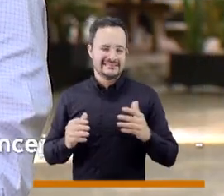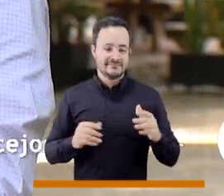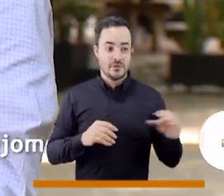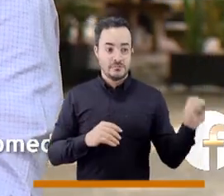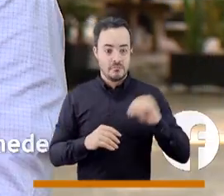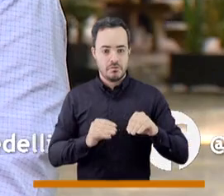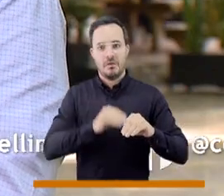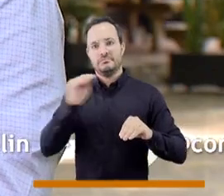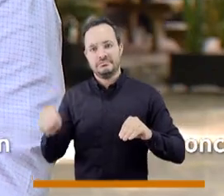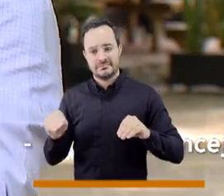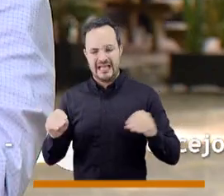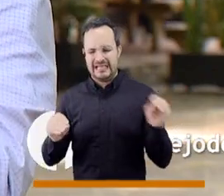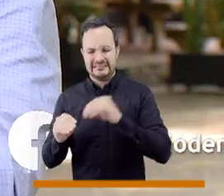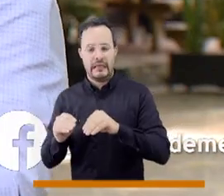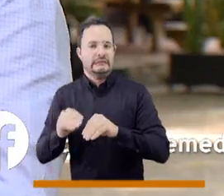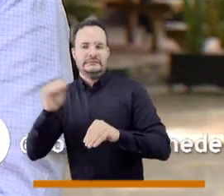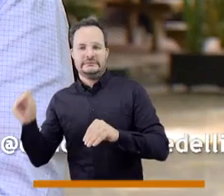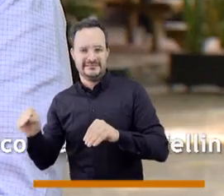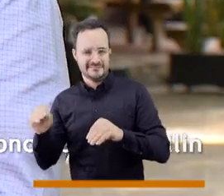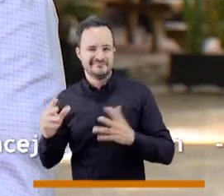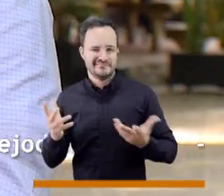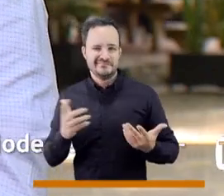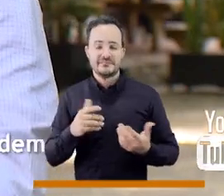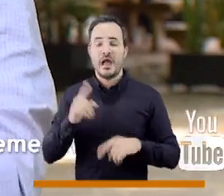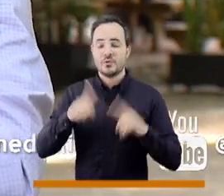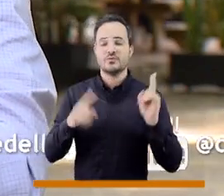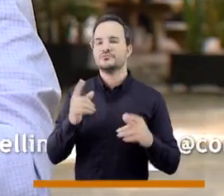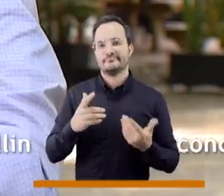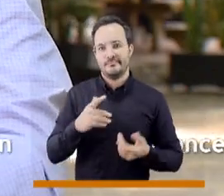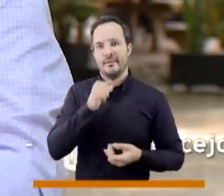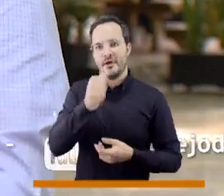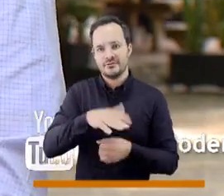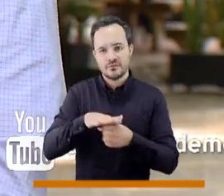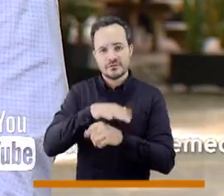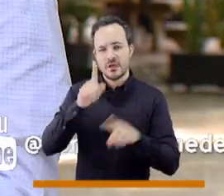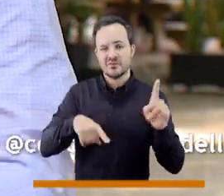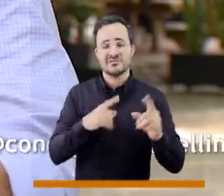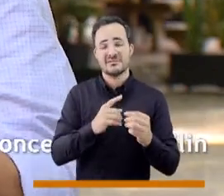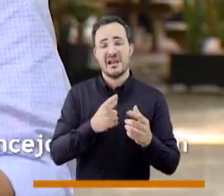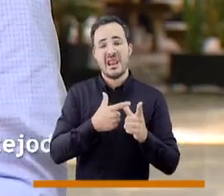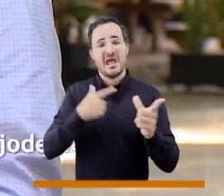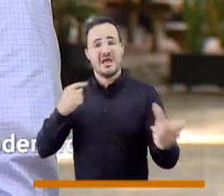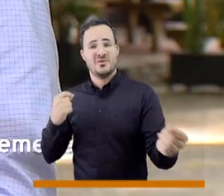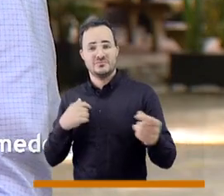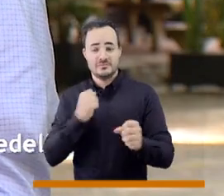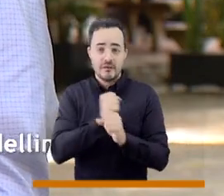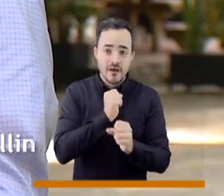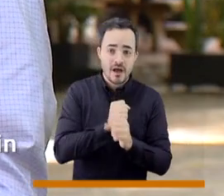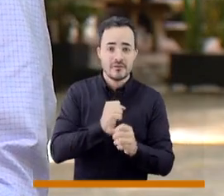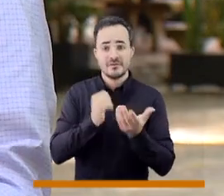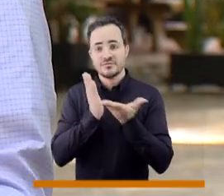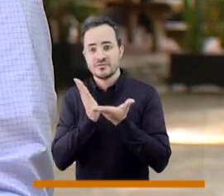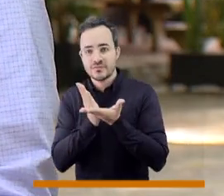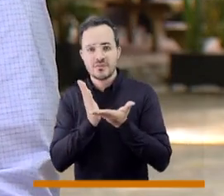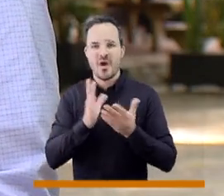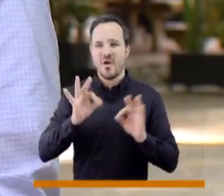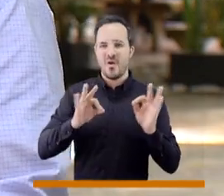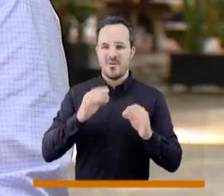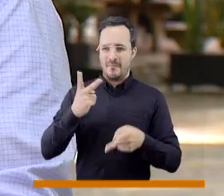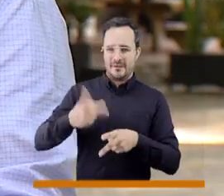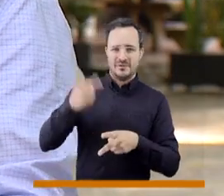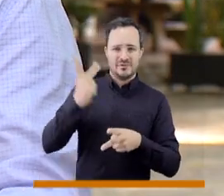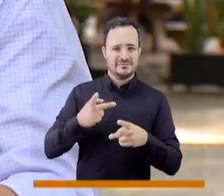quedar más alejados de su trabajo, más alejados de su estudio, donde se pueden presentar situaciones de menor